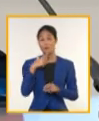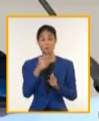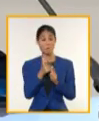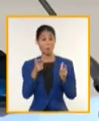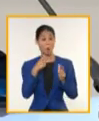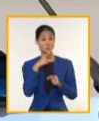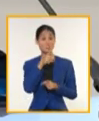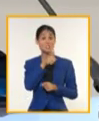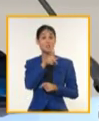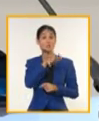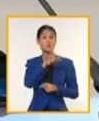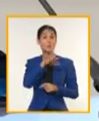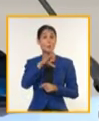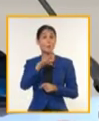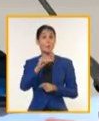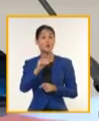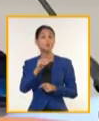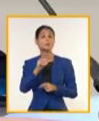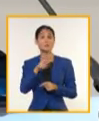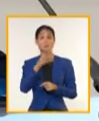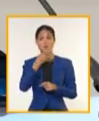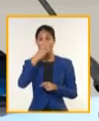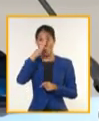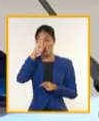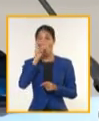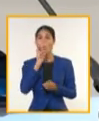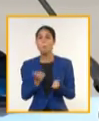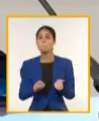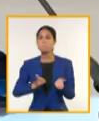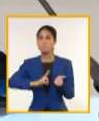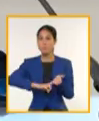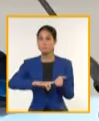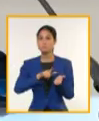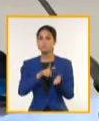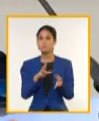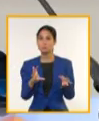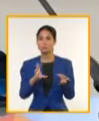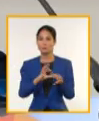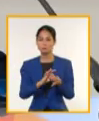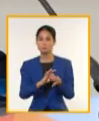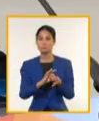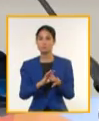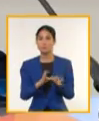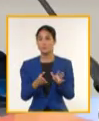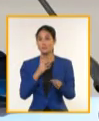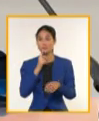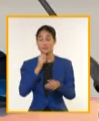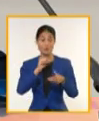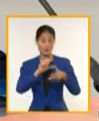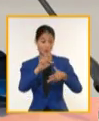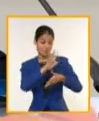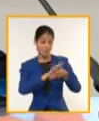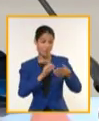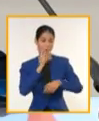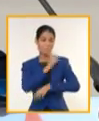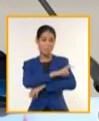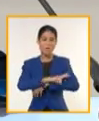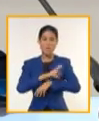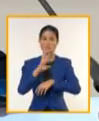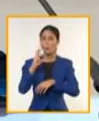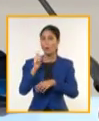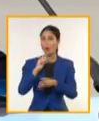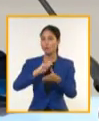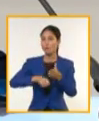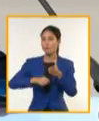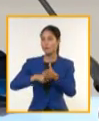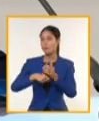miembros. Cuba es uno de esos miembros. En el caso de la región latinoamericana, 22 países han firmado la membresía